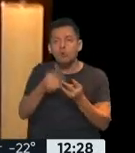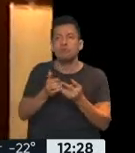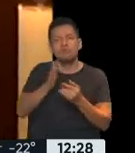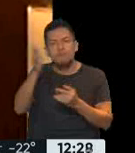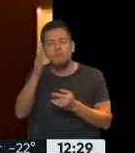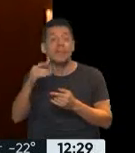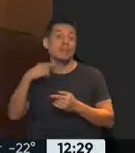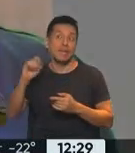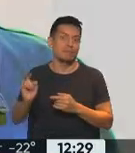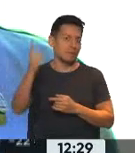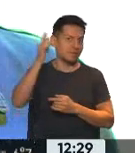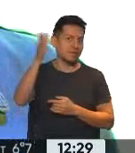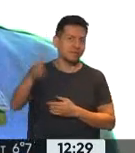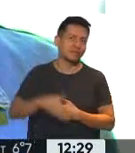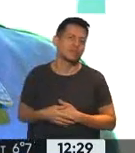por primera vez.